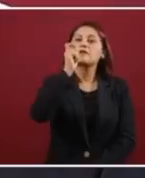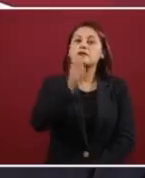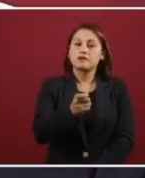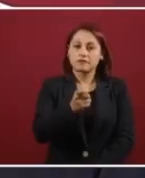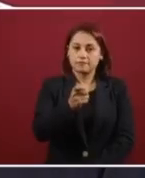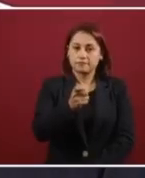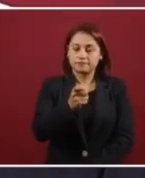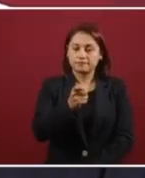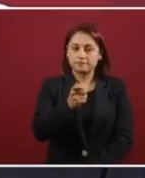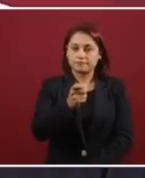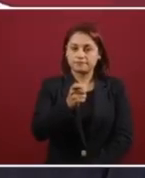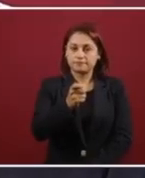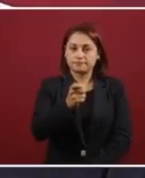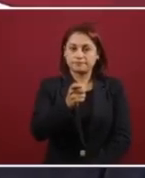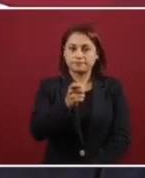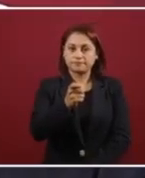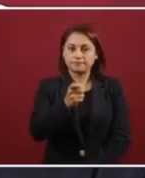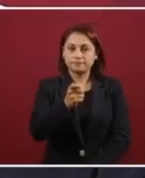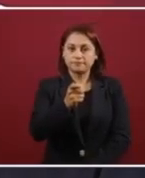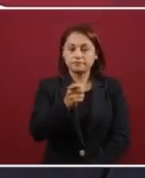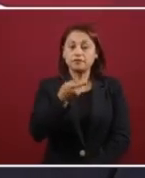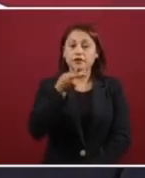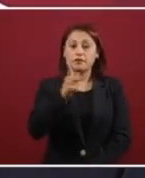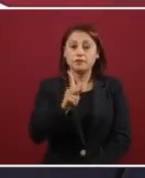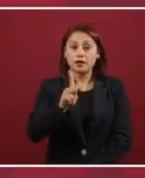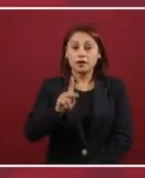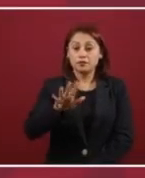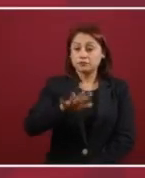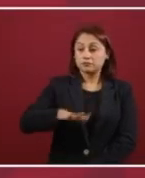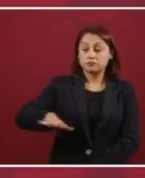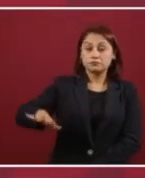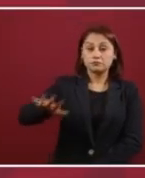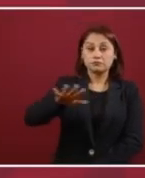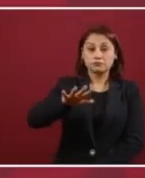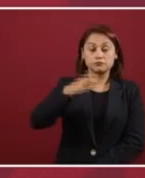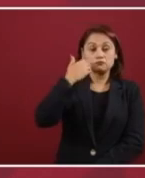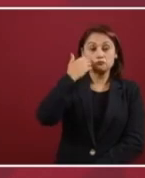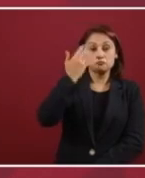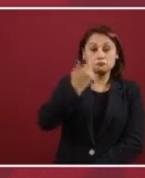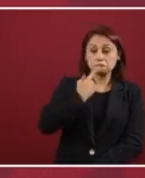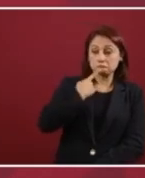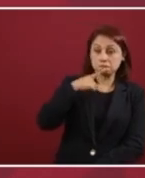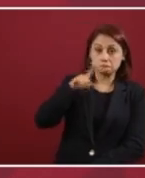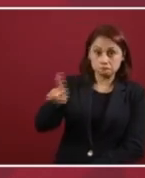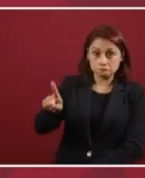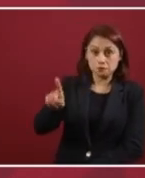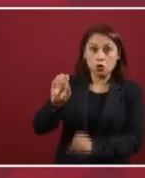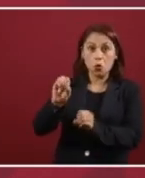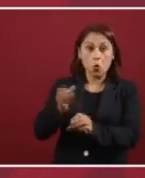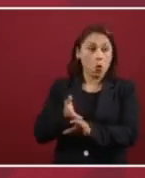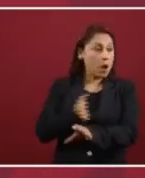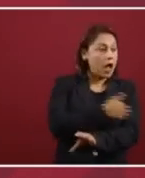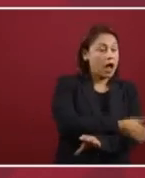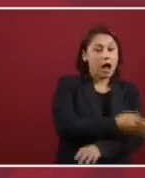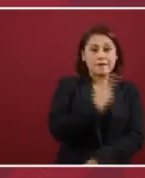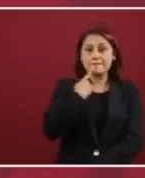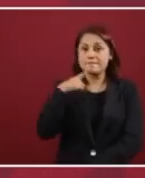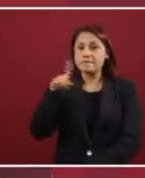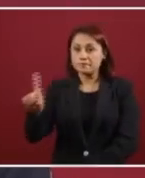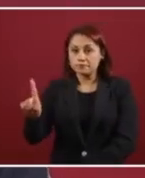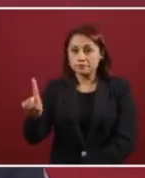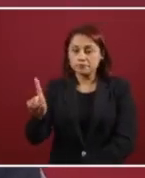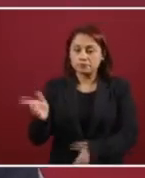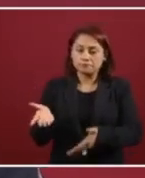que estuvieran en curso si van a continuar, que no íbamos